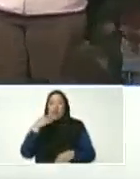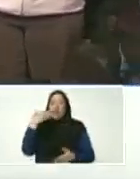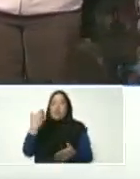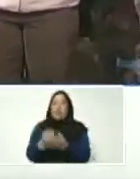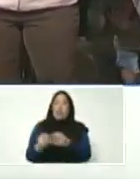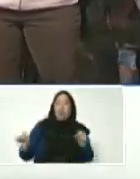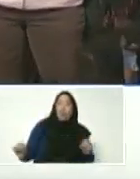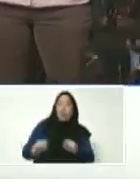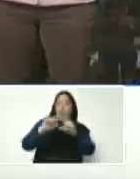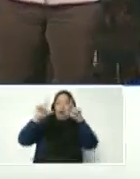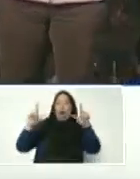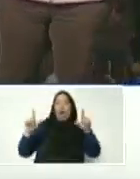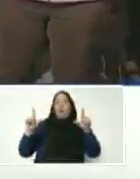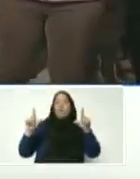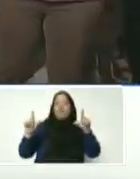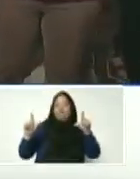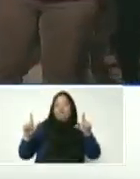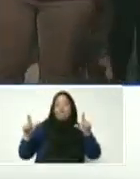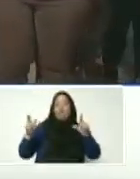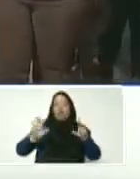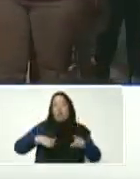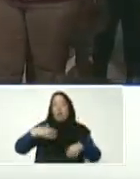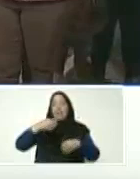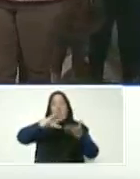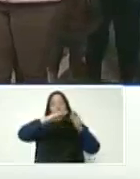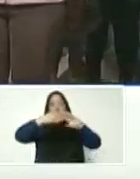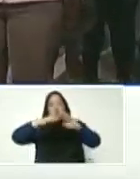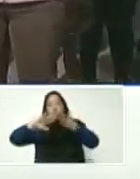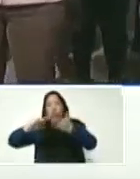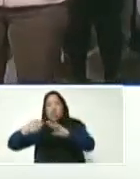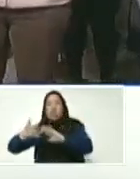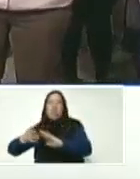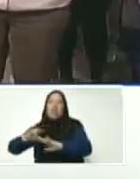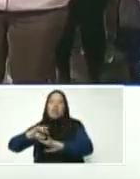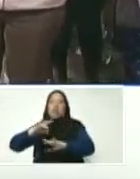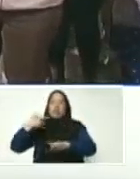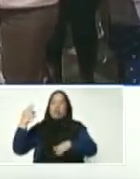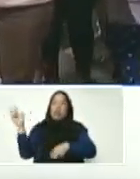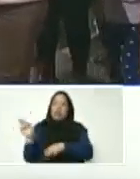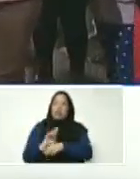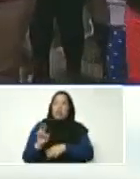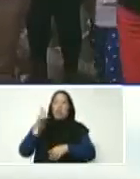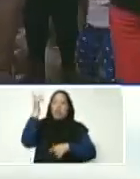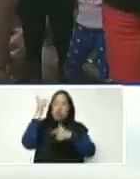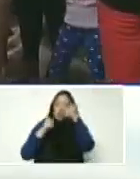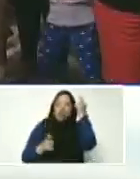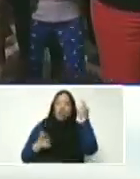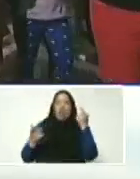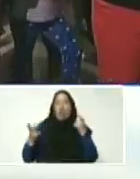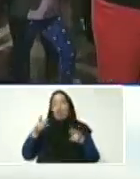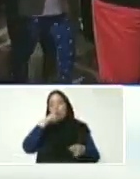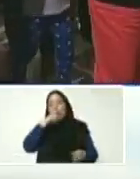las Bricomiles, de nuestro poder popular organizado. Adelante, mi comandante.